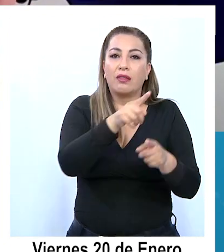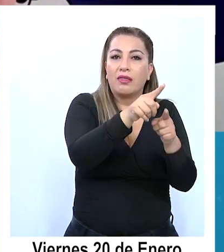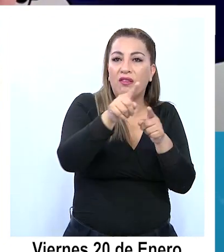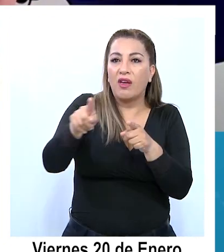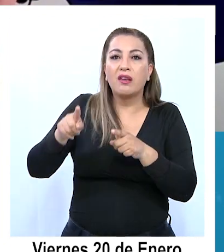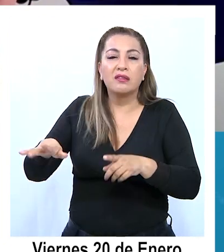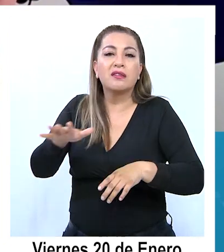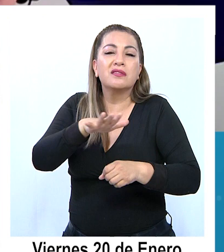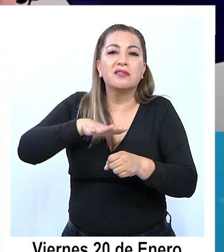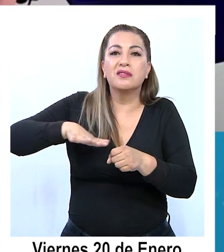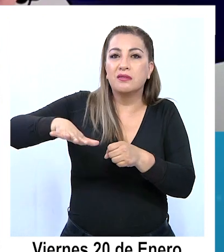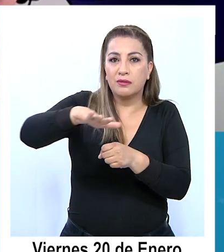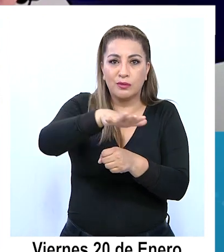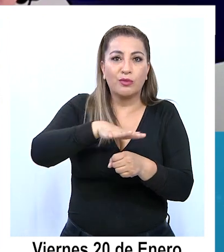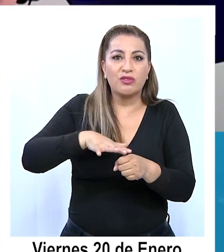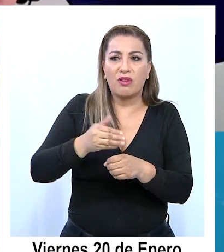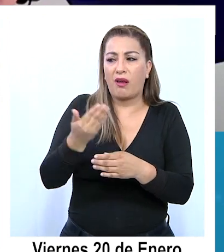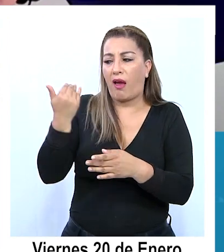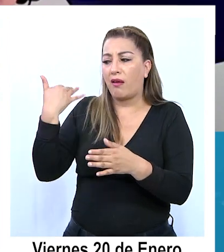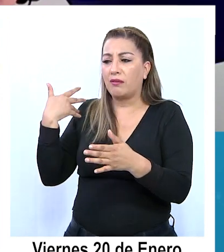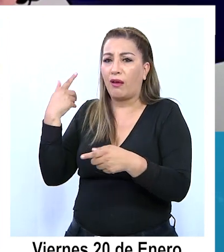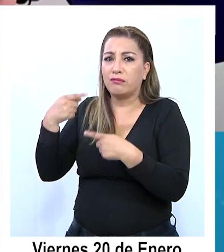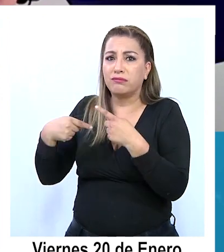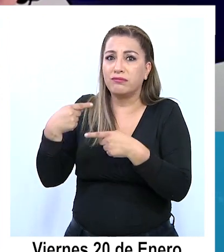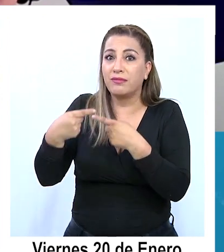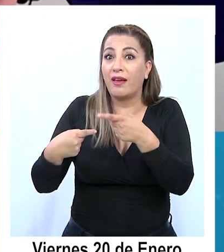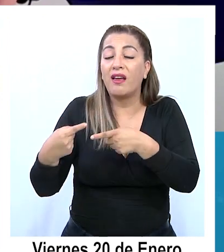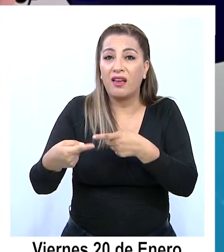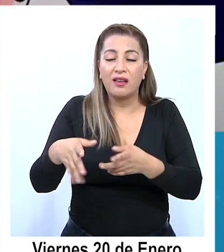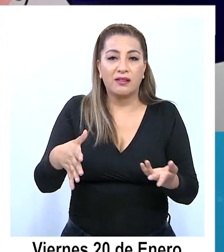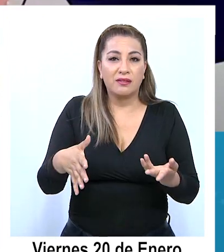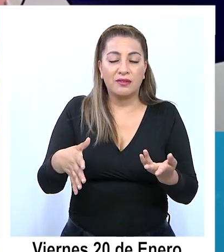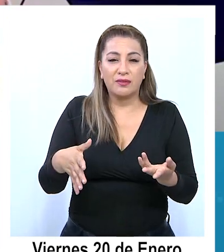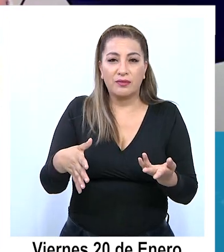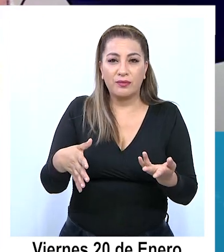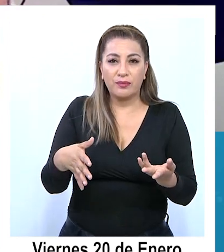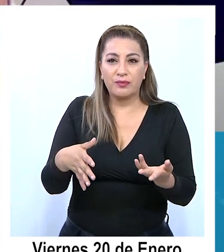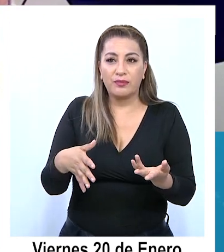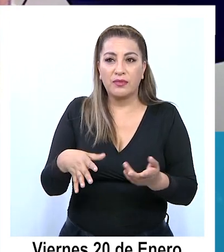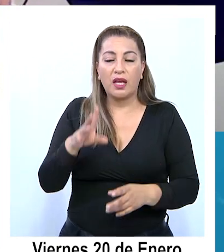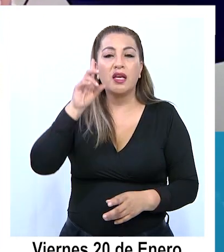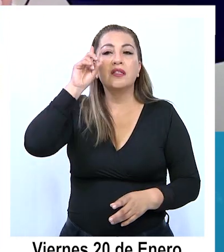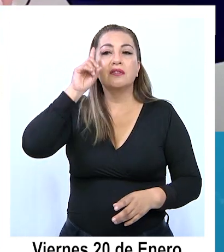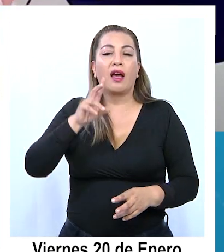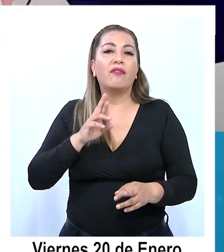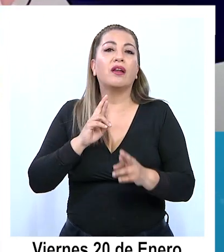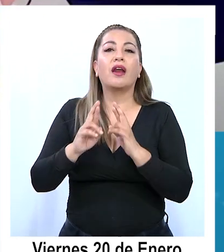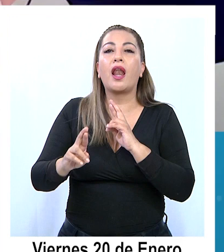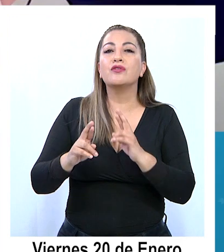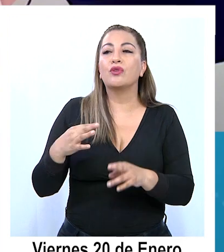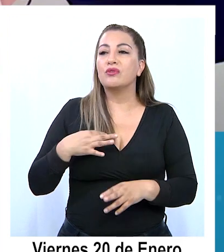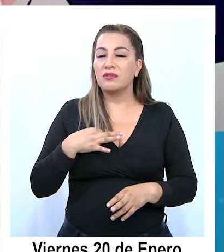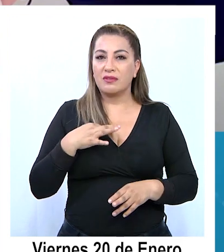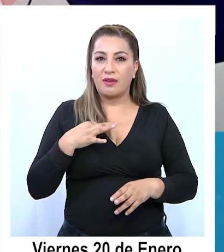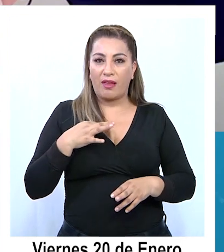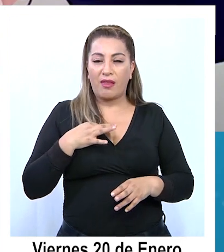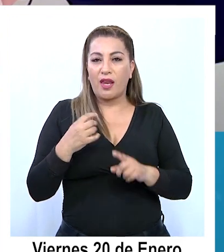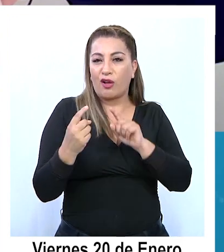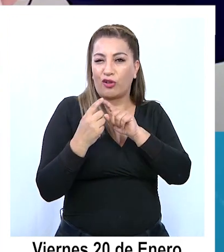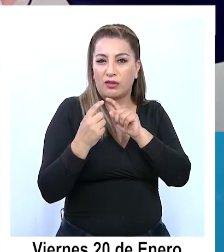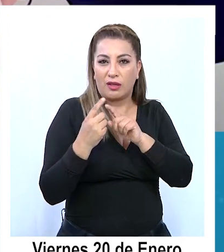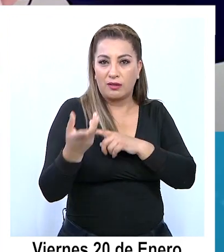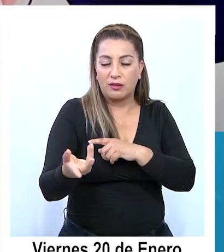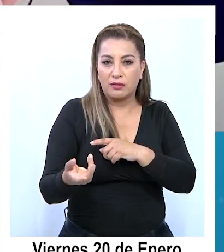distintas circunstancias a lo largo de nuestra historia en que han tenido esa relación con la ciudadanía,